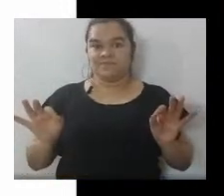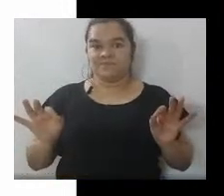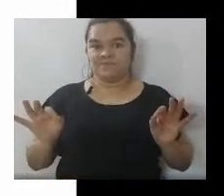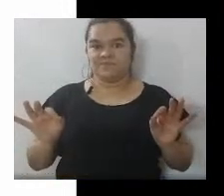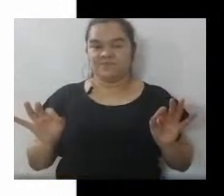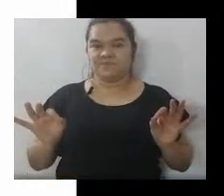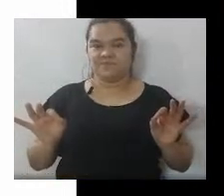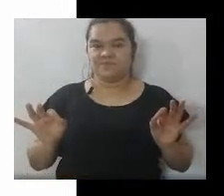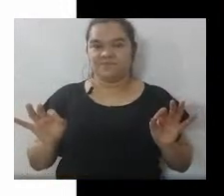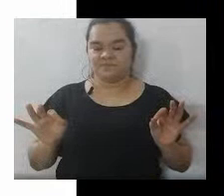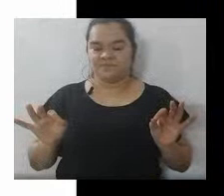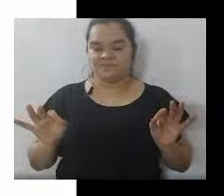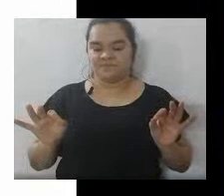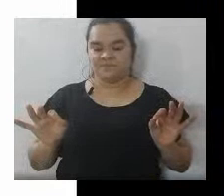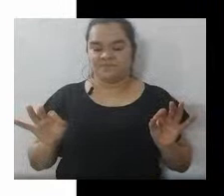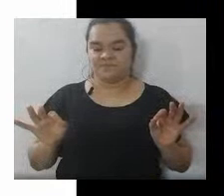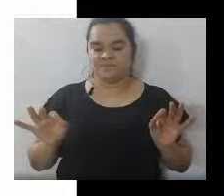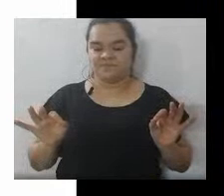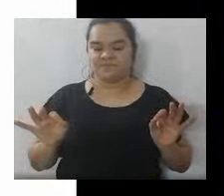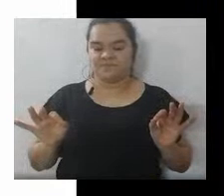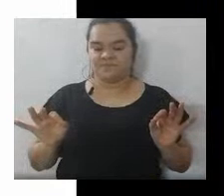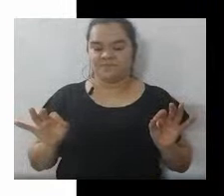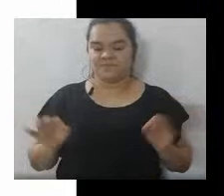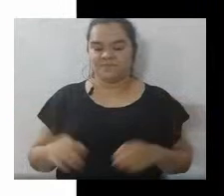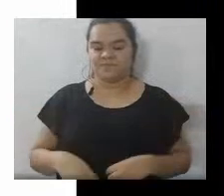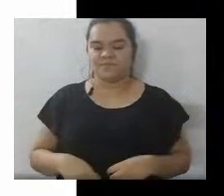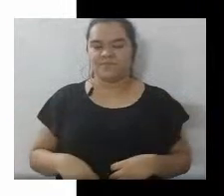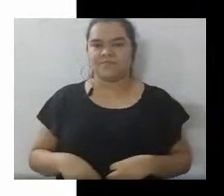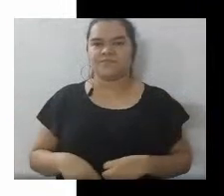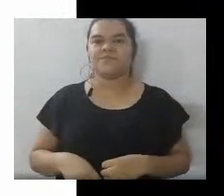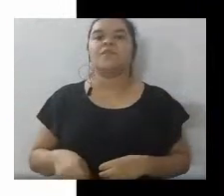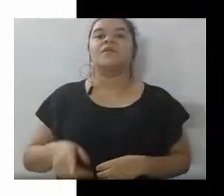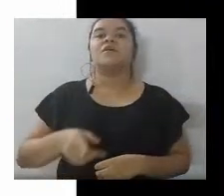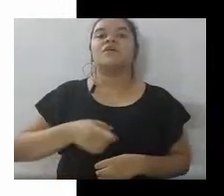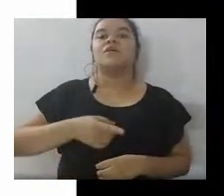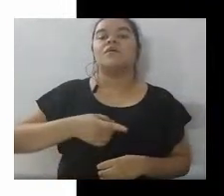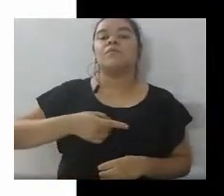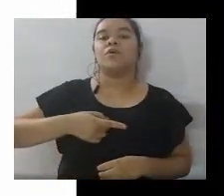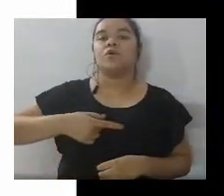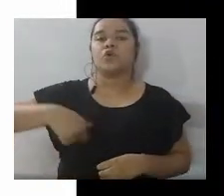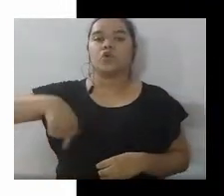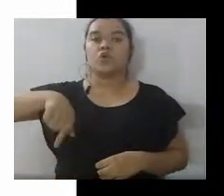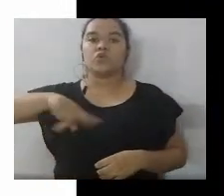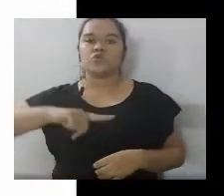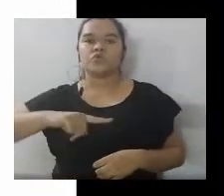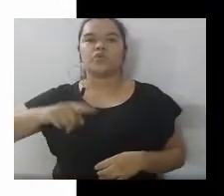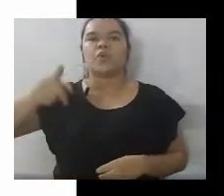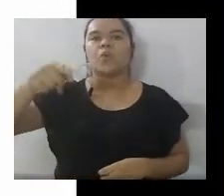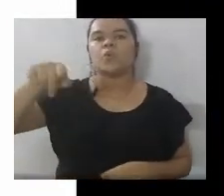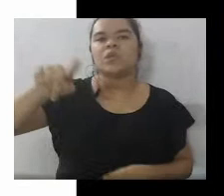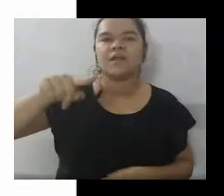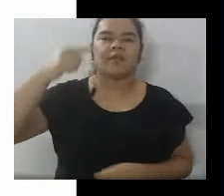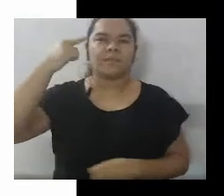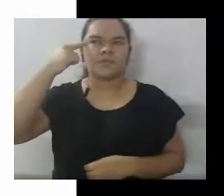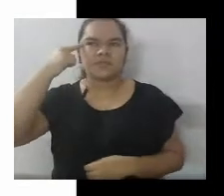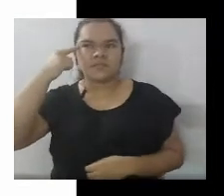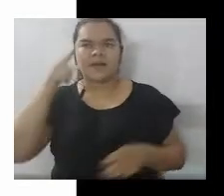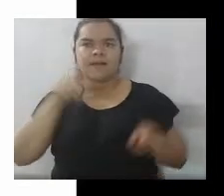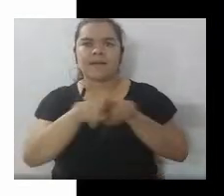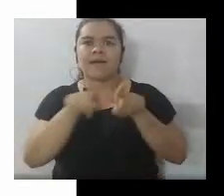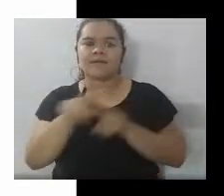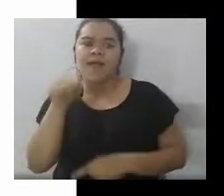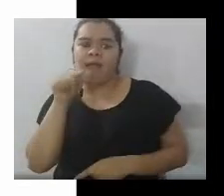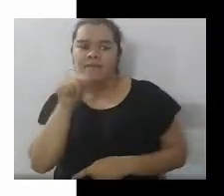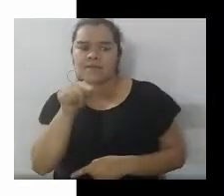eso es sobre cómo nos dimos cuenta, ¿no? que esto era para nosotros. Evidentemente